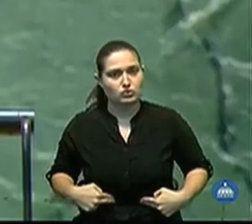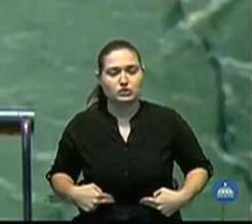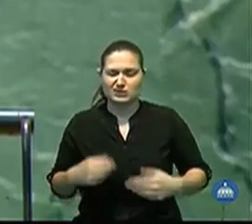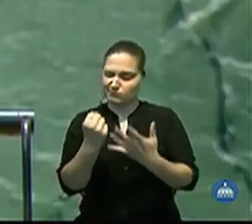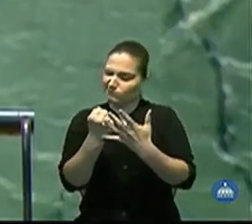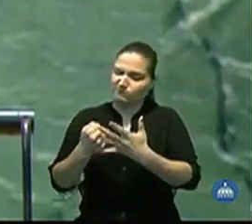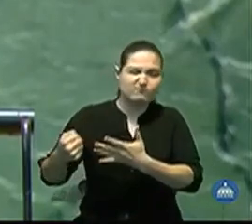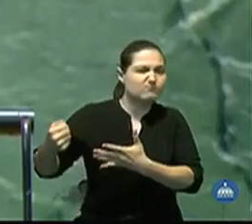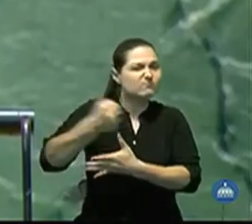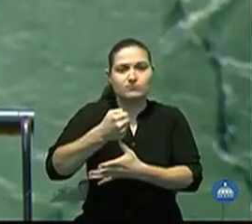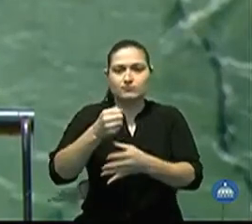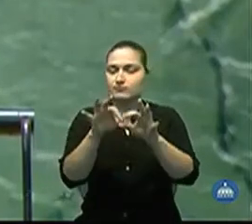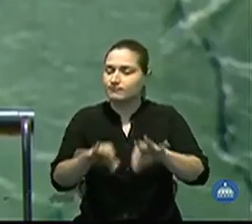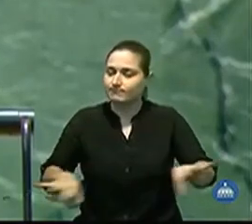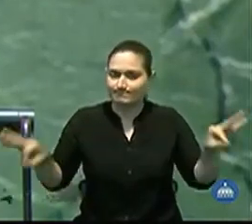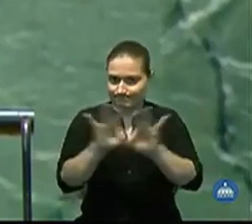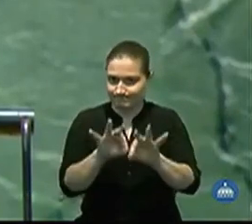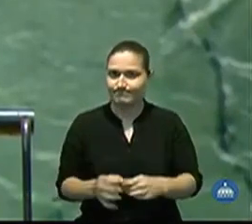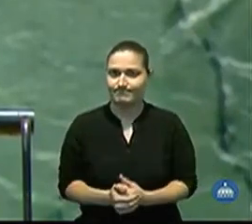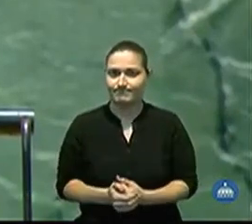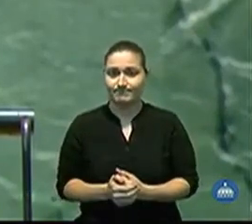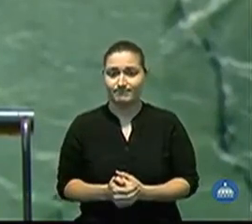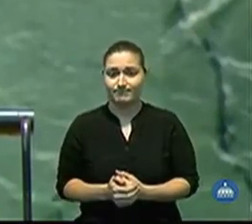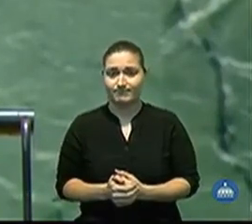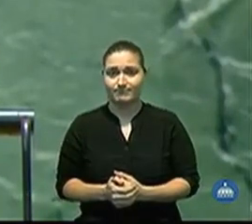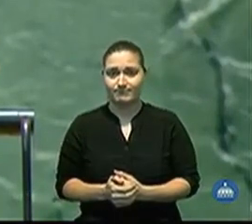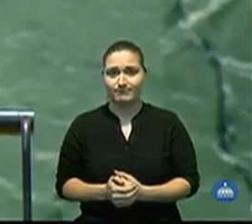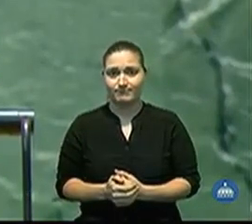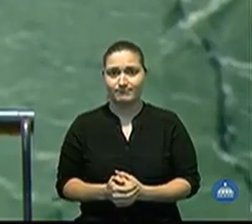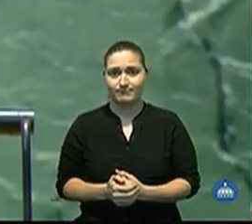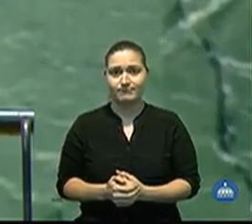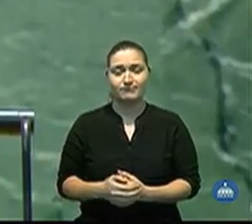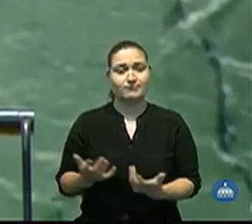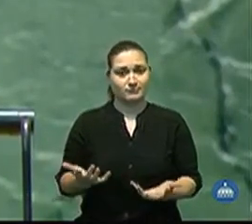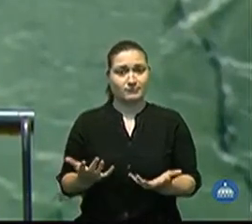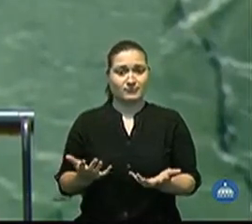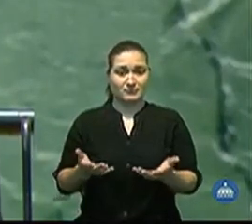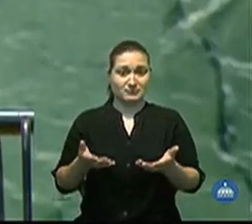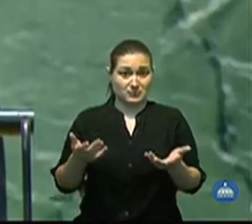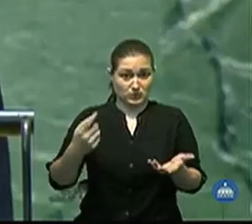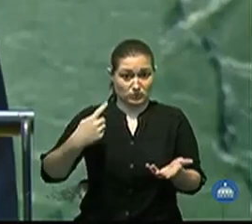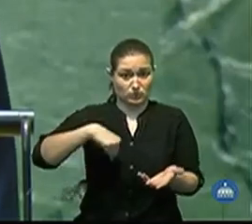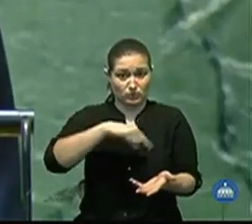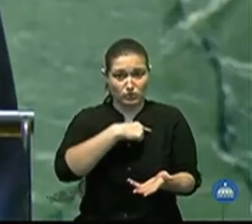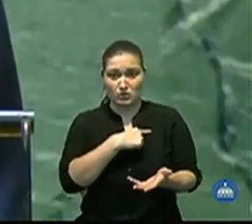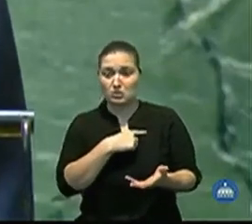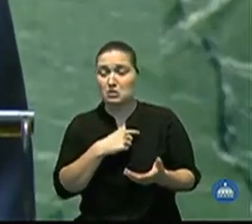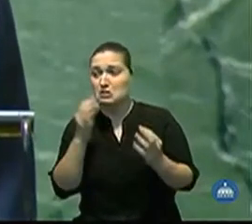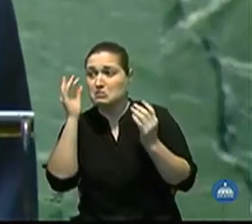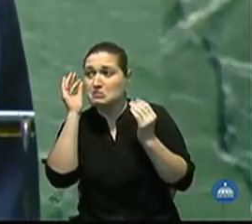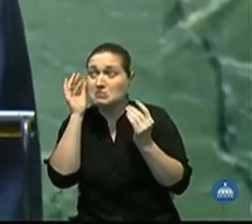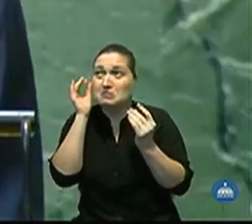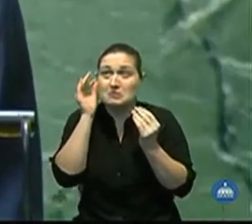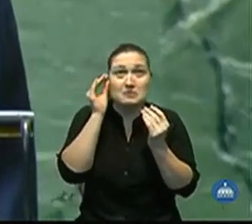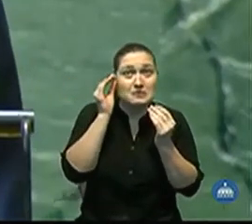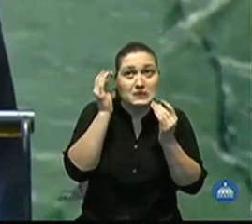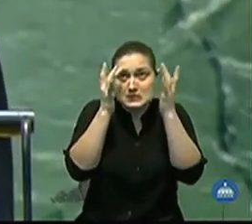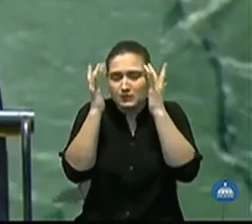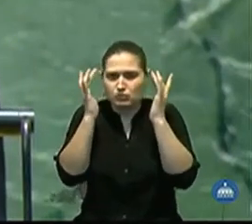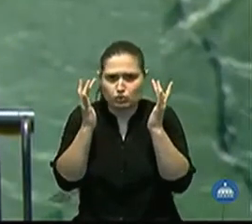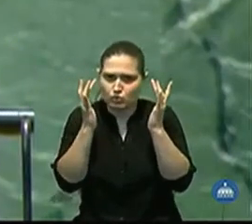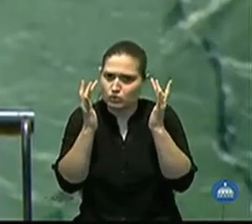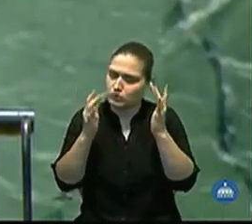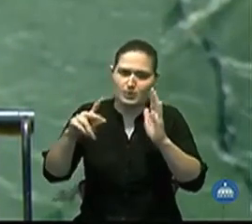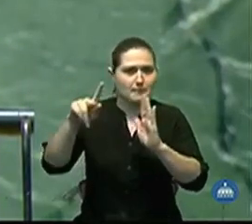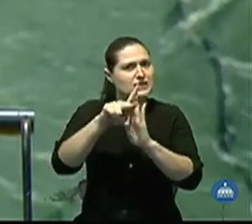principales pilares. Aquí no hay cálculos ni bandos, tan solo principios. Por eso, la crisis